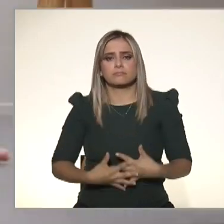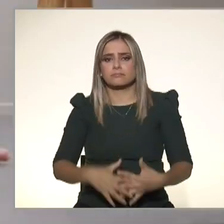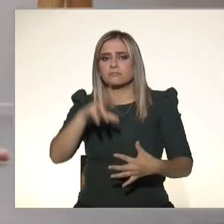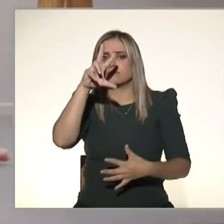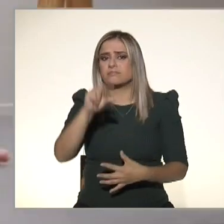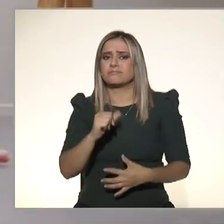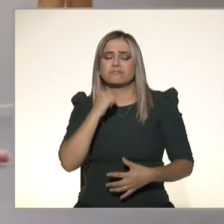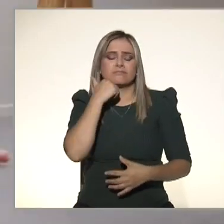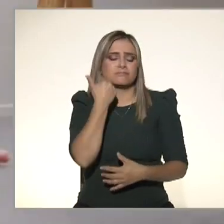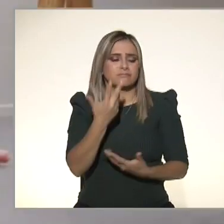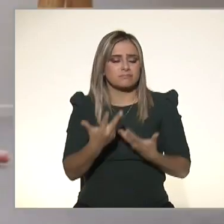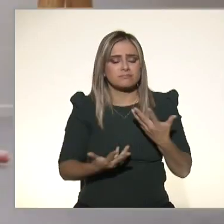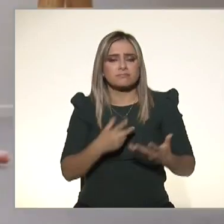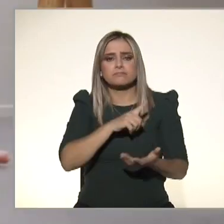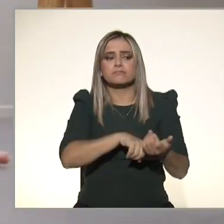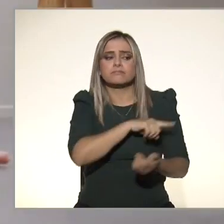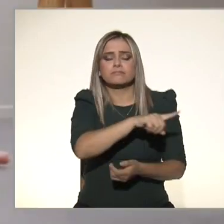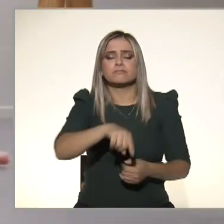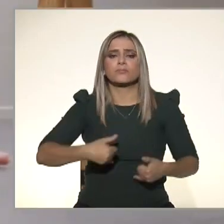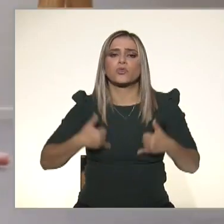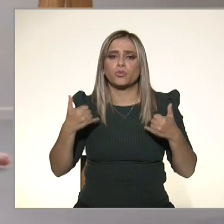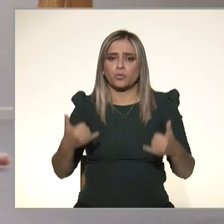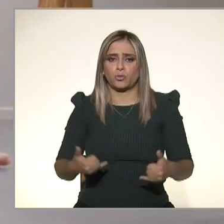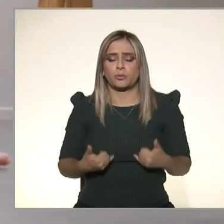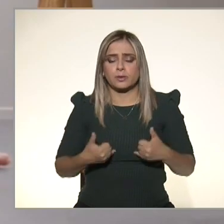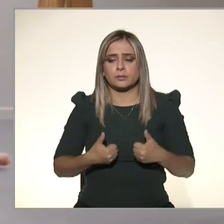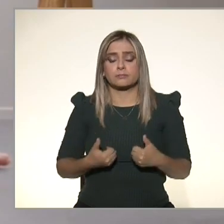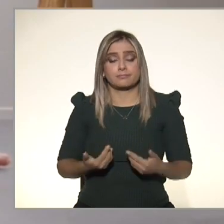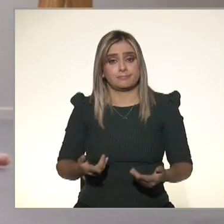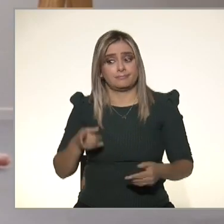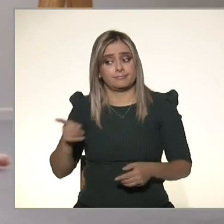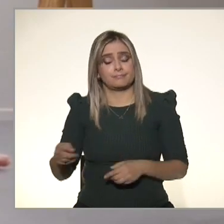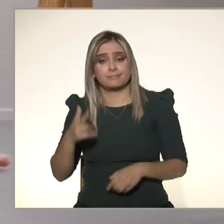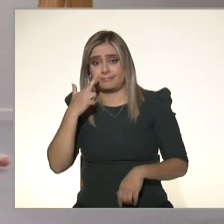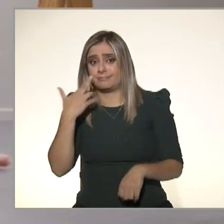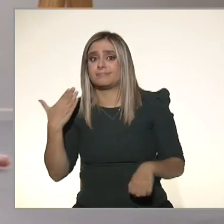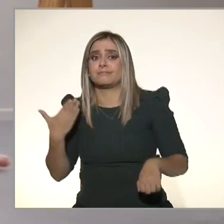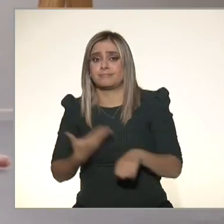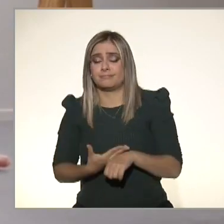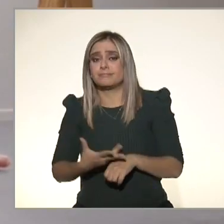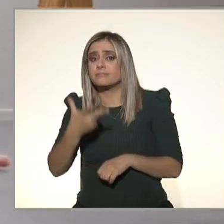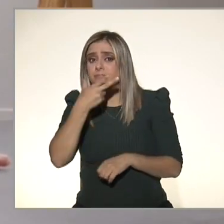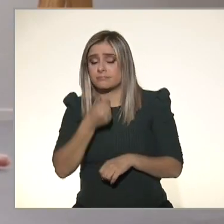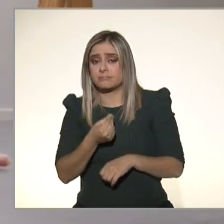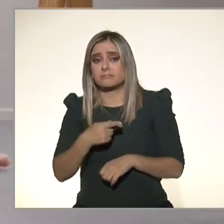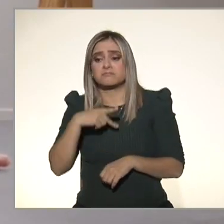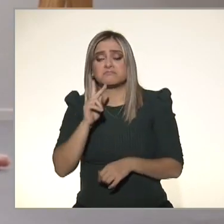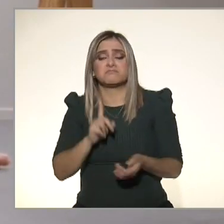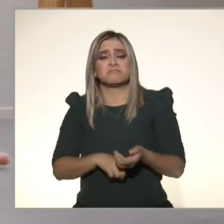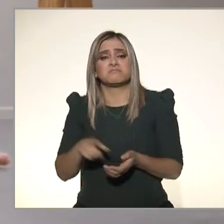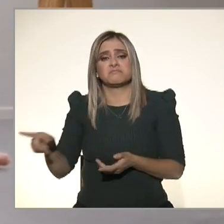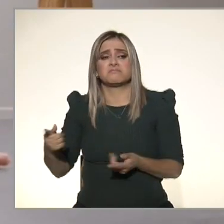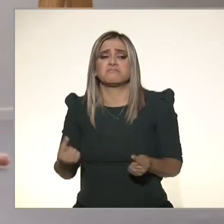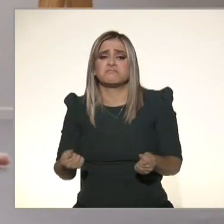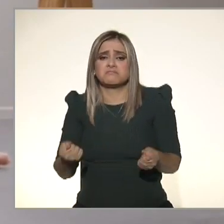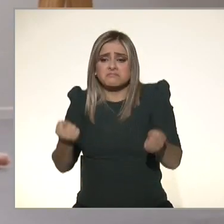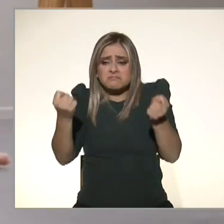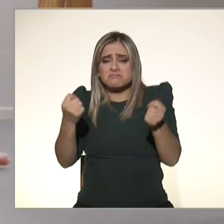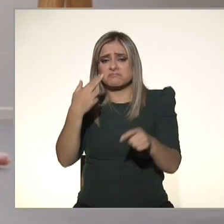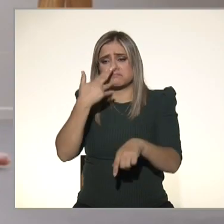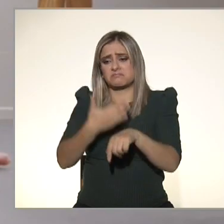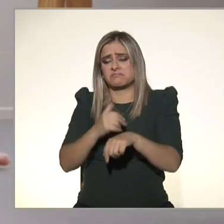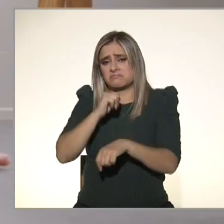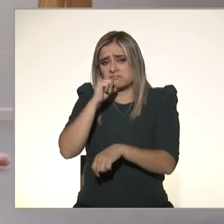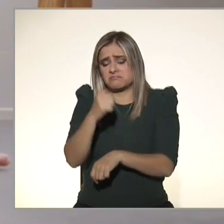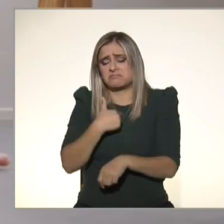adolescente, donde la corresponsabilidad de los varones, machos irresponsables, poco reflexivos en torno al